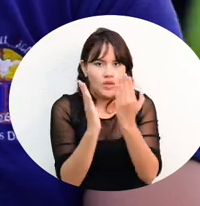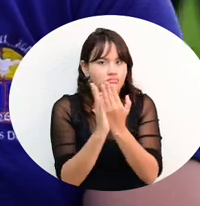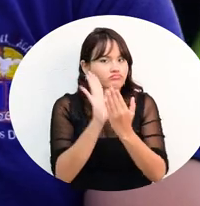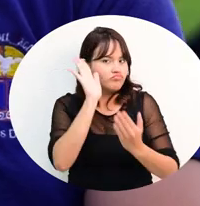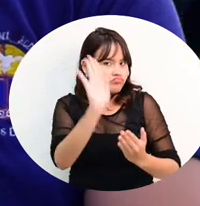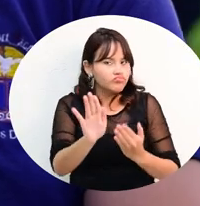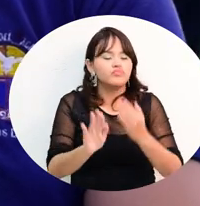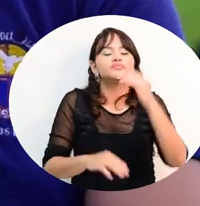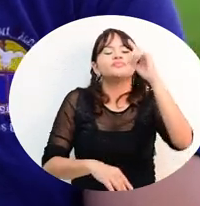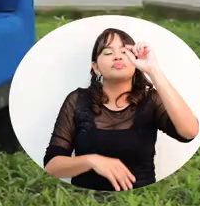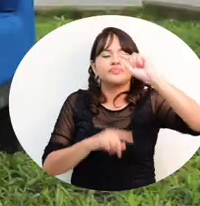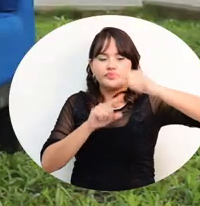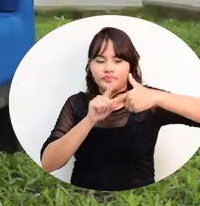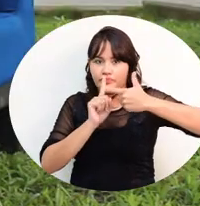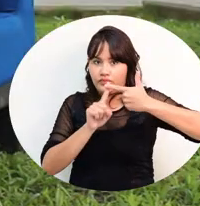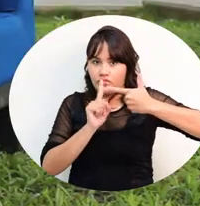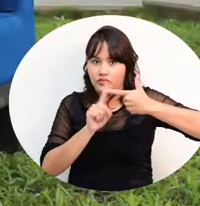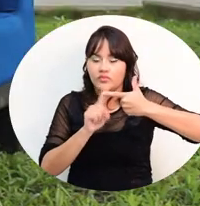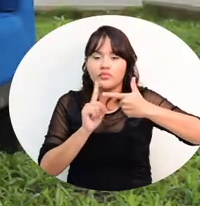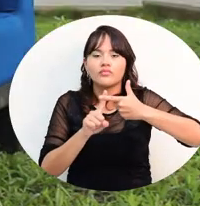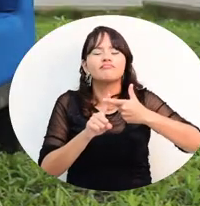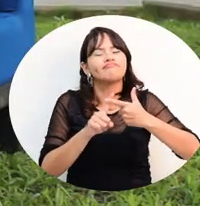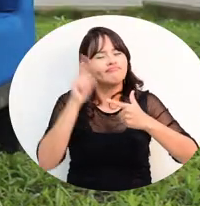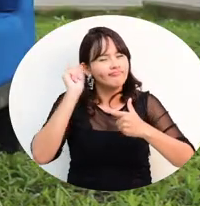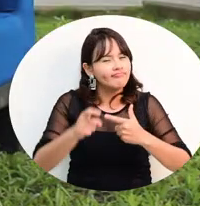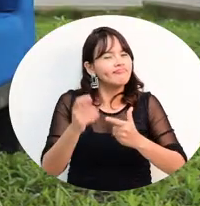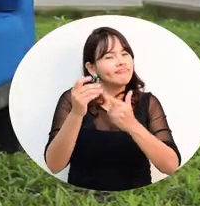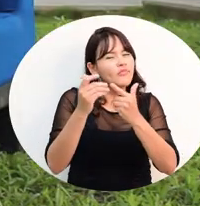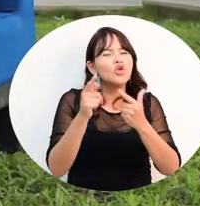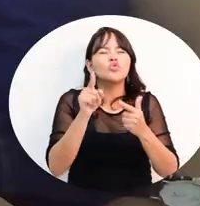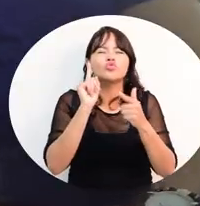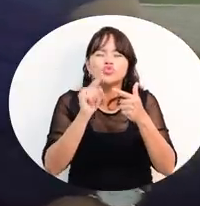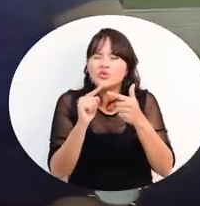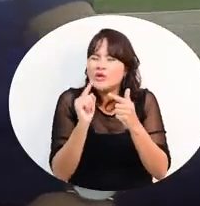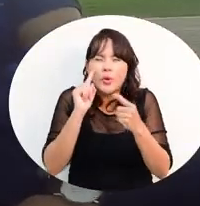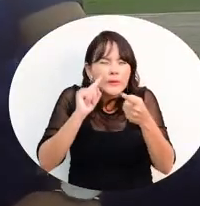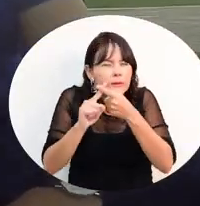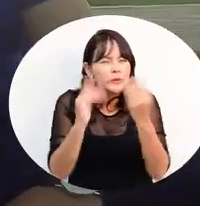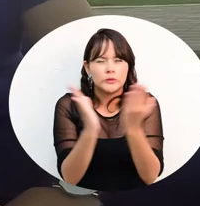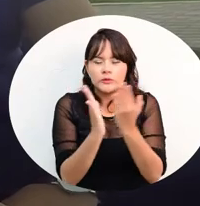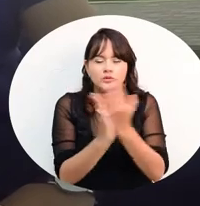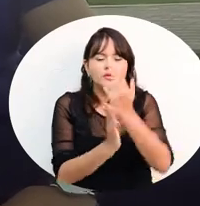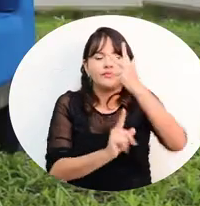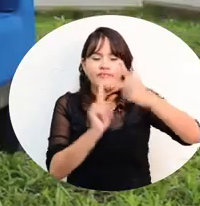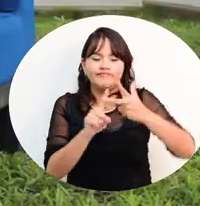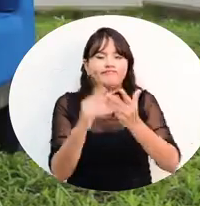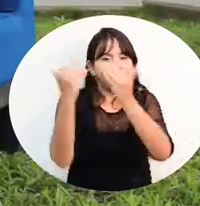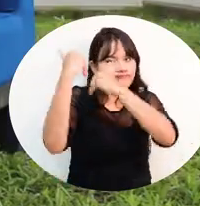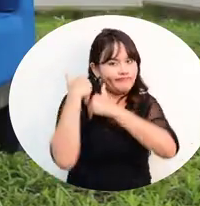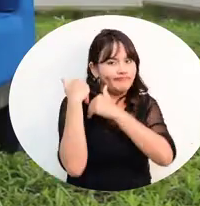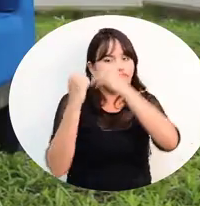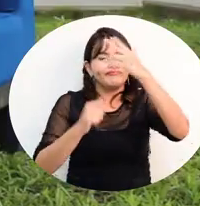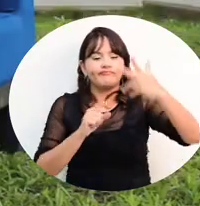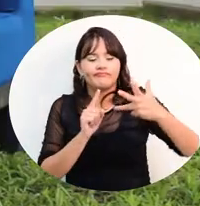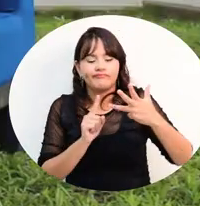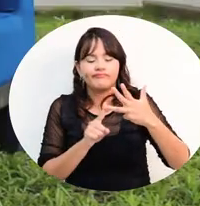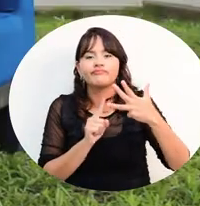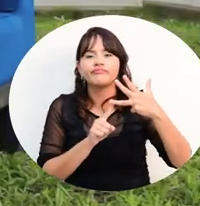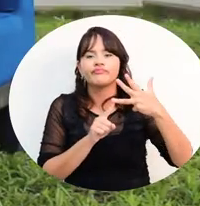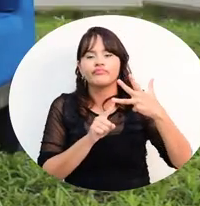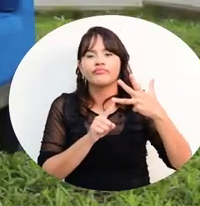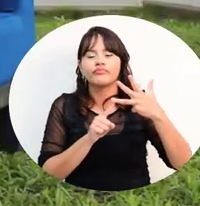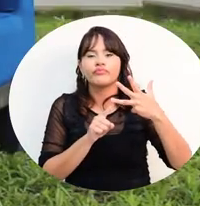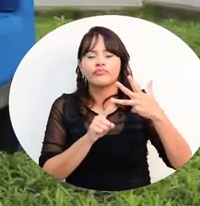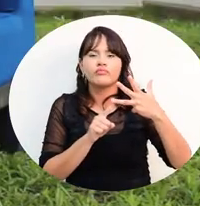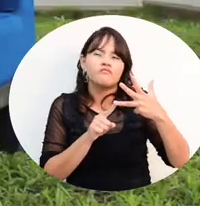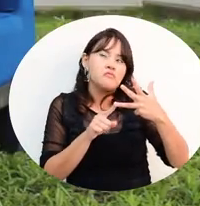La plataforma Blackboard. Así es. Segunda puede ser una persona muy dedicada en el estudio. La tercera es ser responsable. La cuarta es...